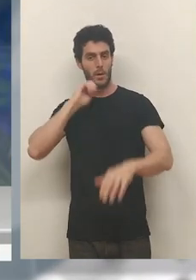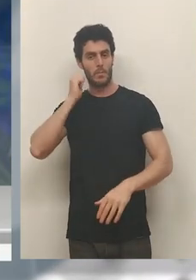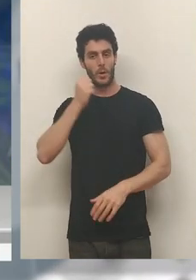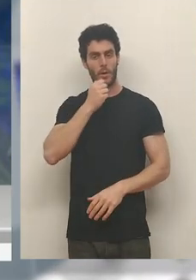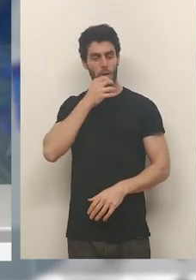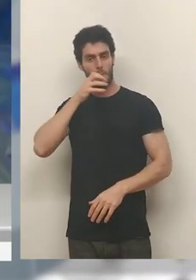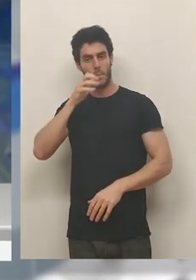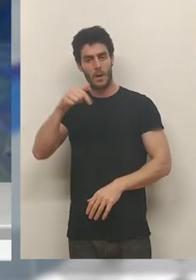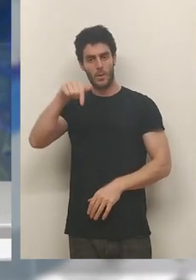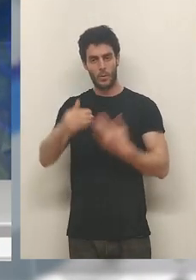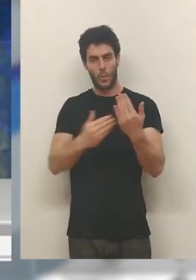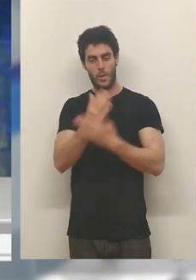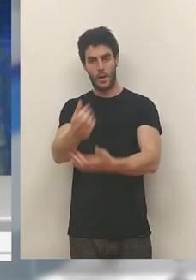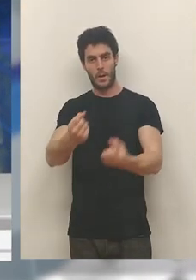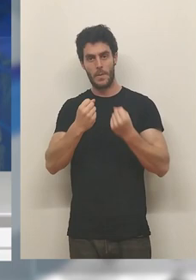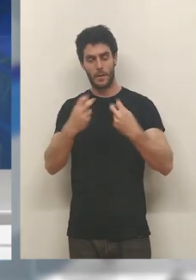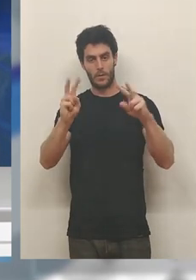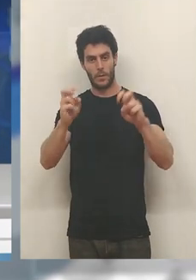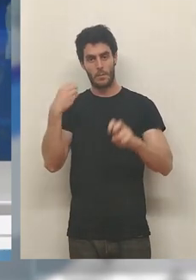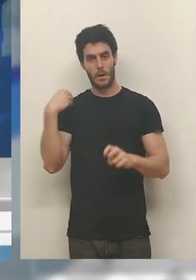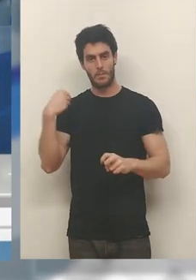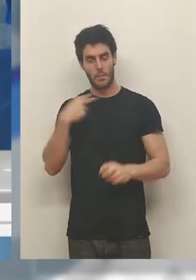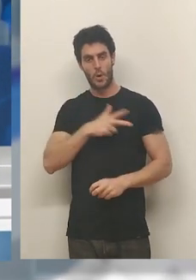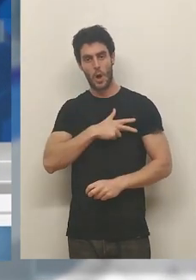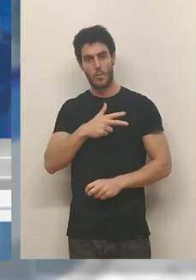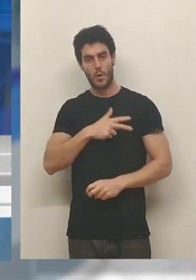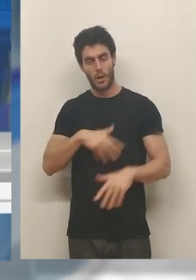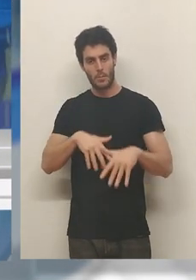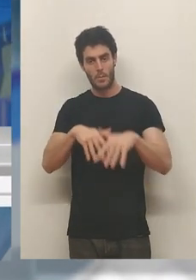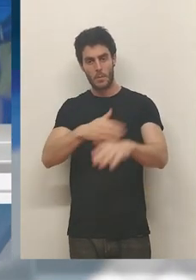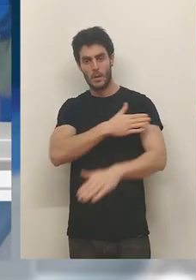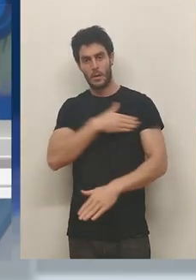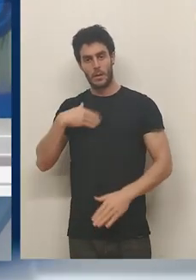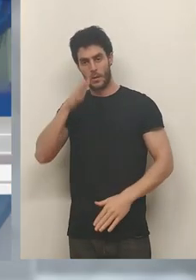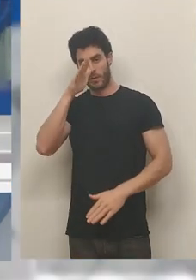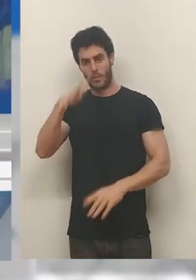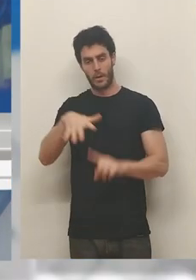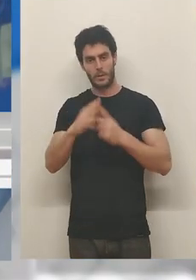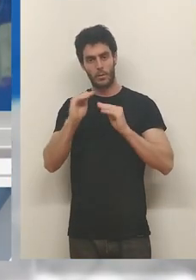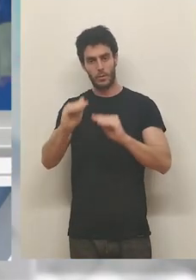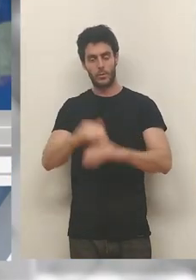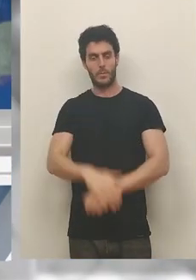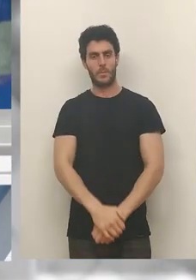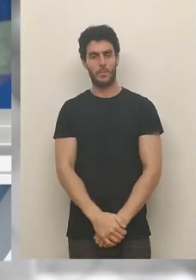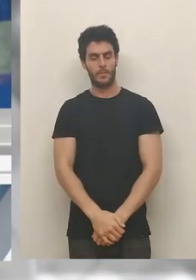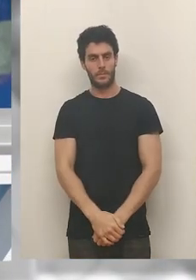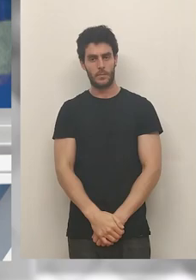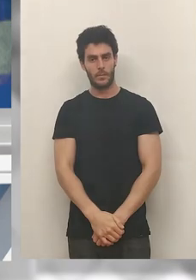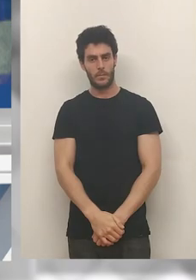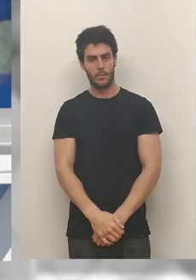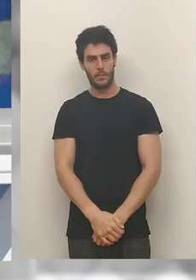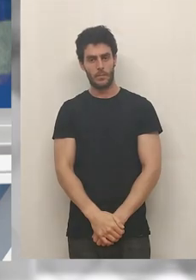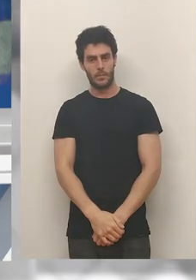de movilizaciones, de protestas, y hoy ha sido un día intenso en ese sentido. Los abogados han querido salir a la calle para denunciar su situación.